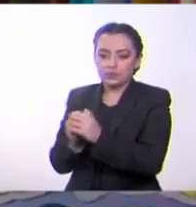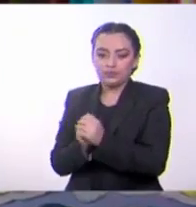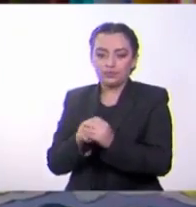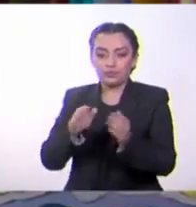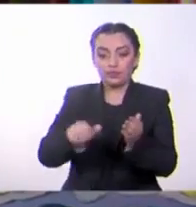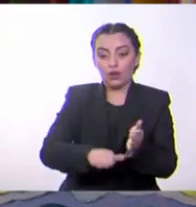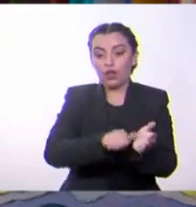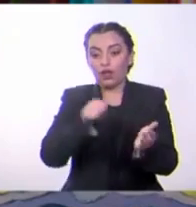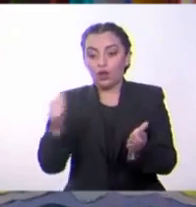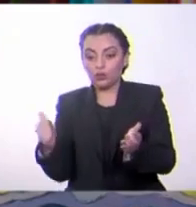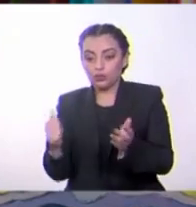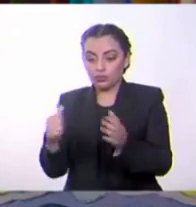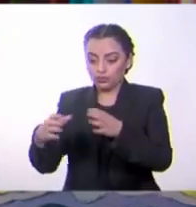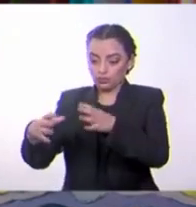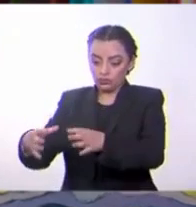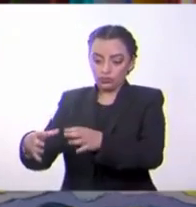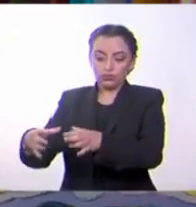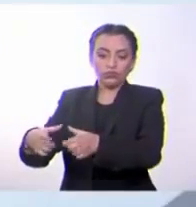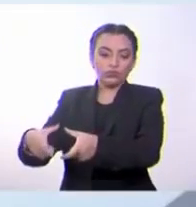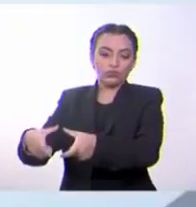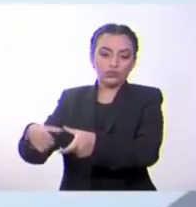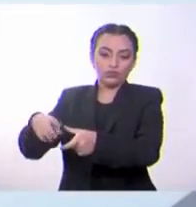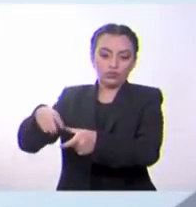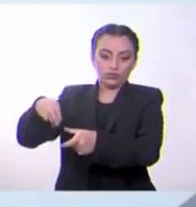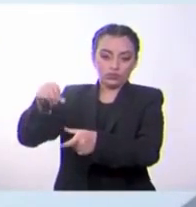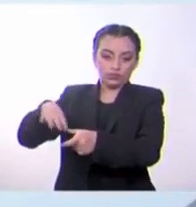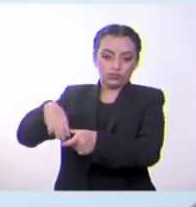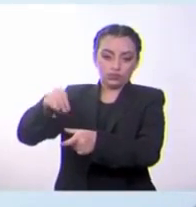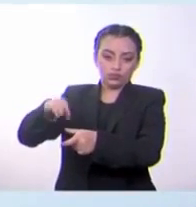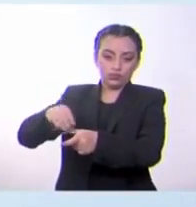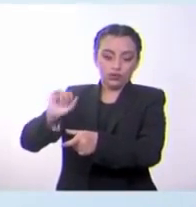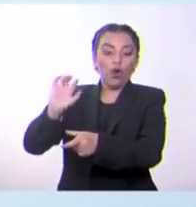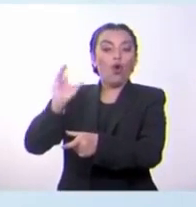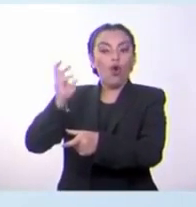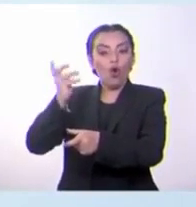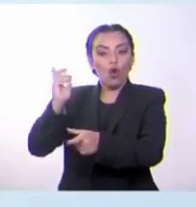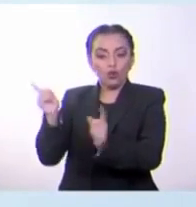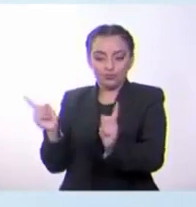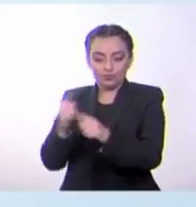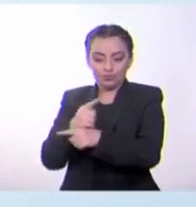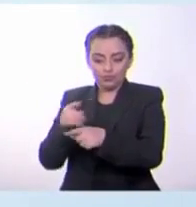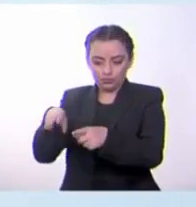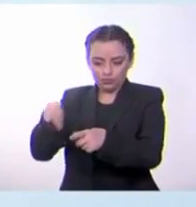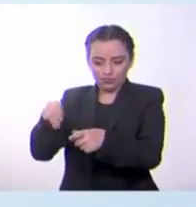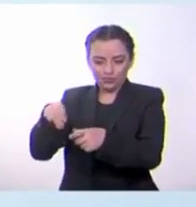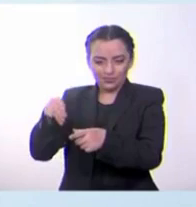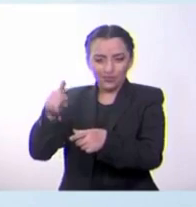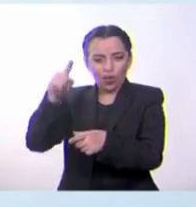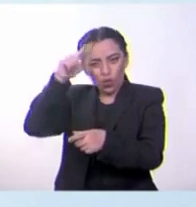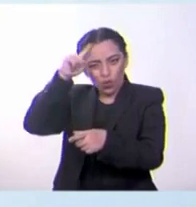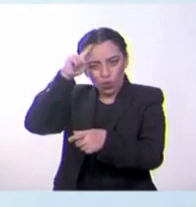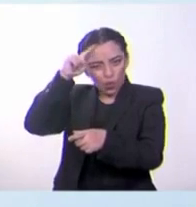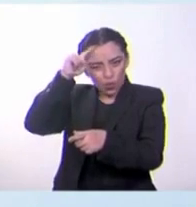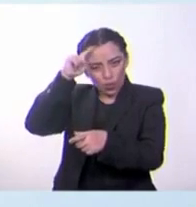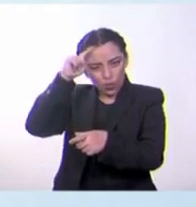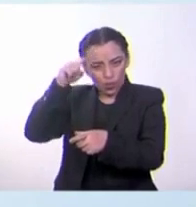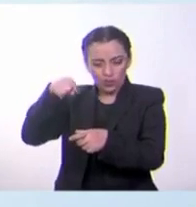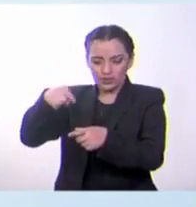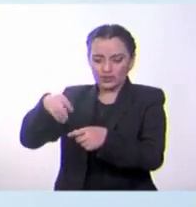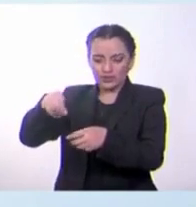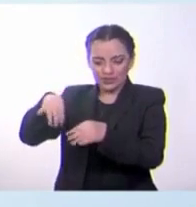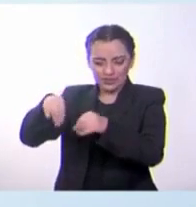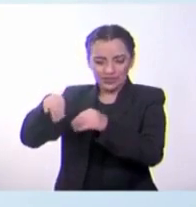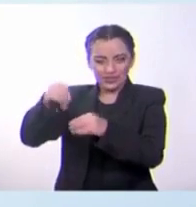el otro tipo de suelo, como puedes ver, es diferente incluso en el color. Es un suelo que llamamos tierra negra, ¿verdad?